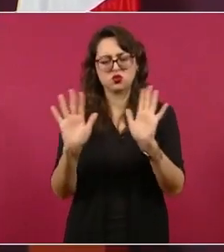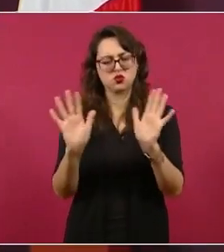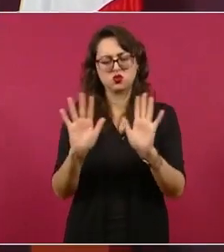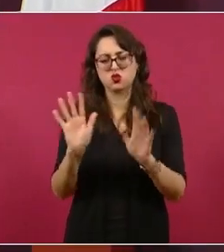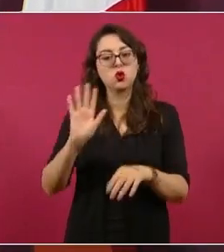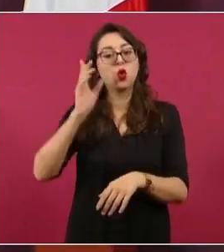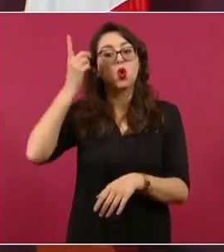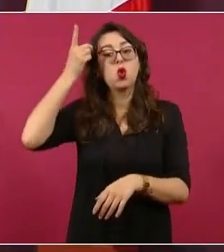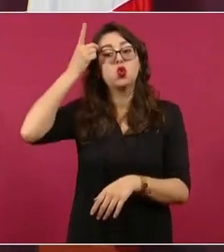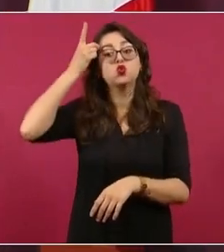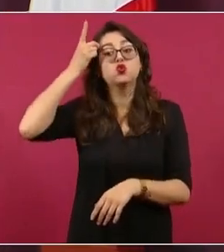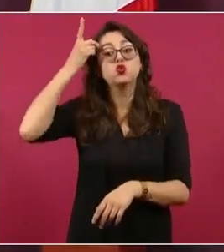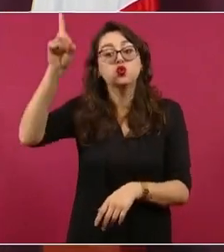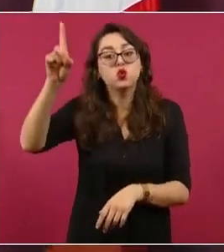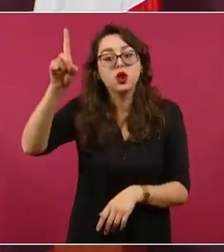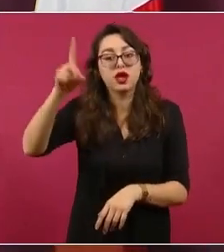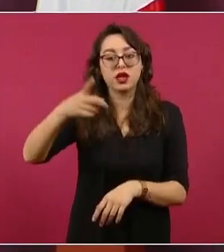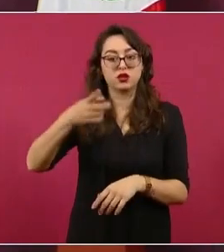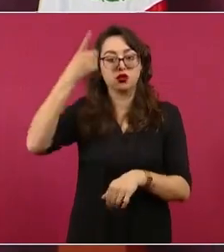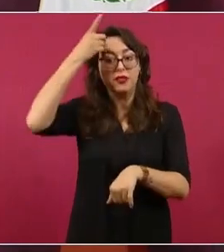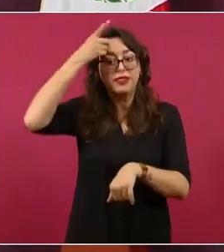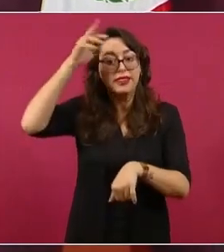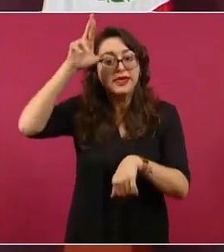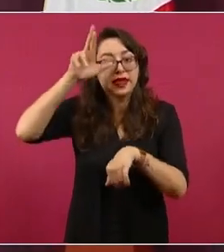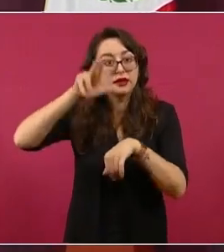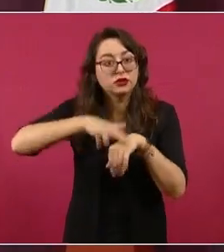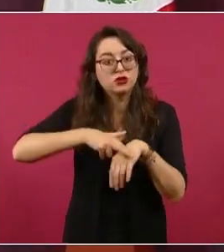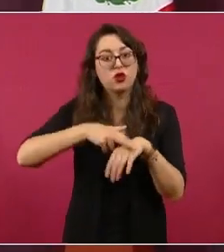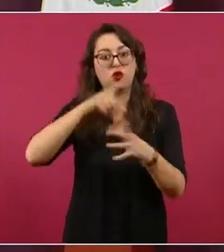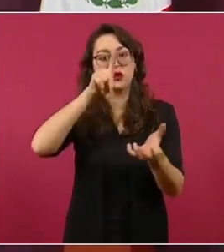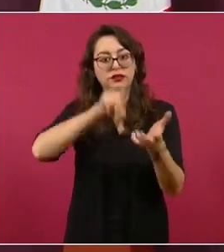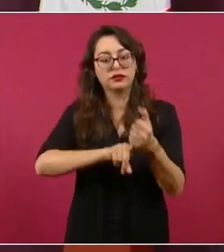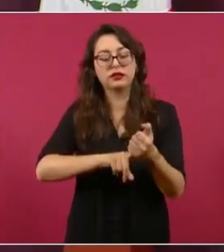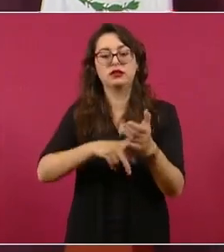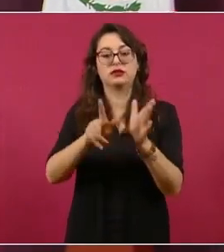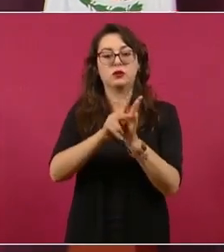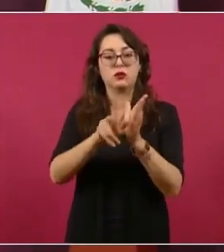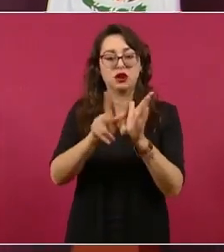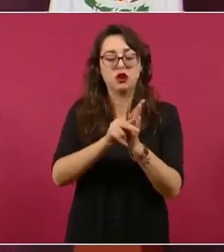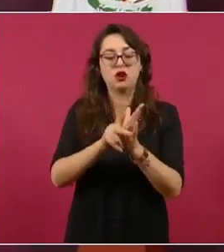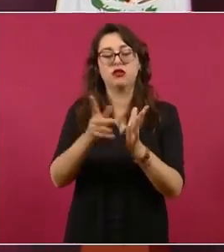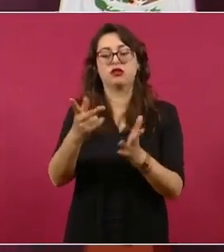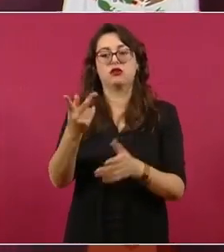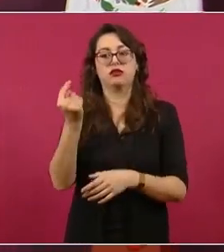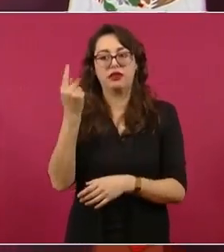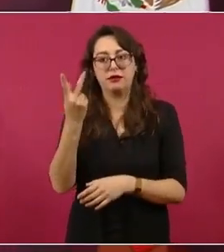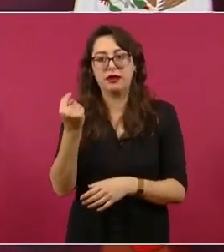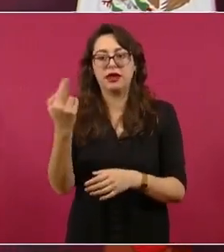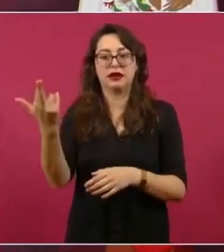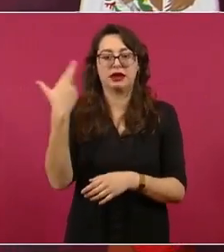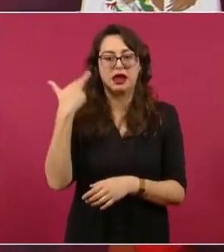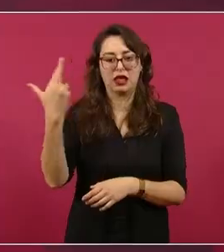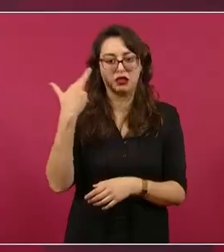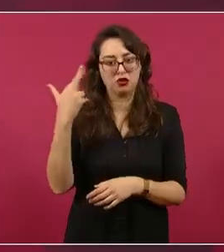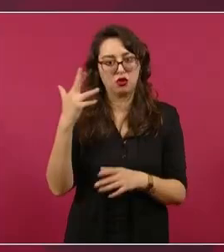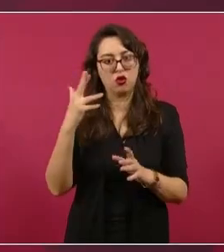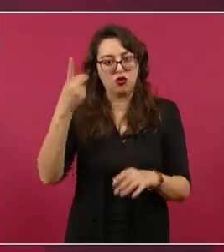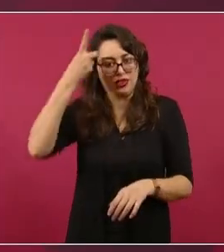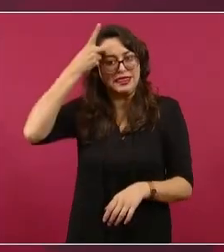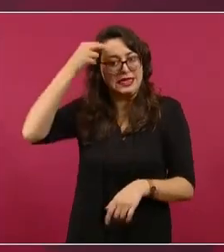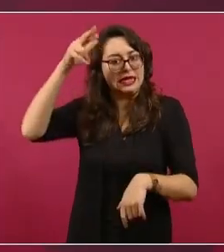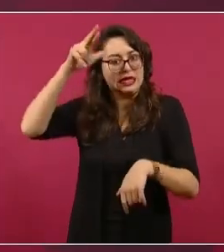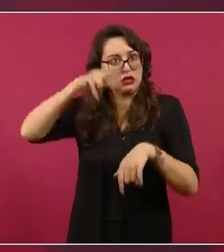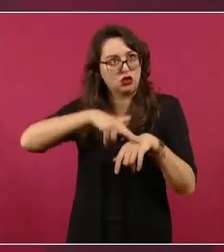no de los camarógrafos, no los que trabajan en los talleres, no, los de